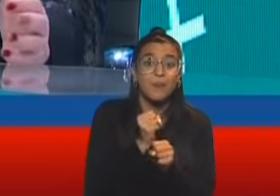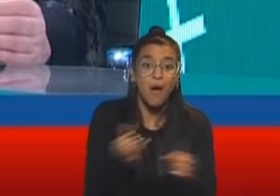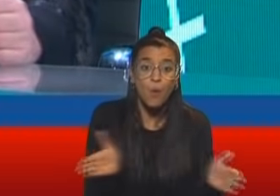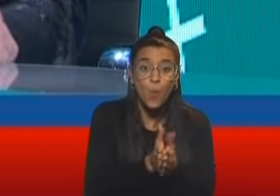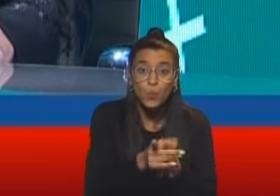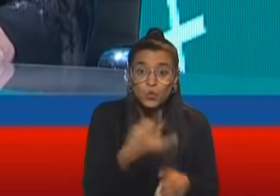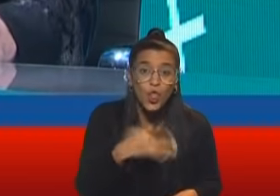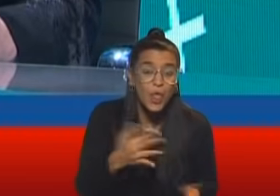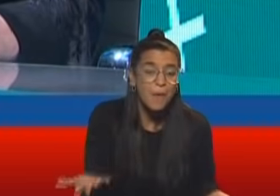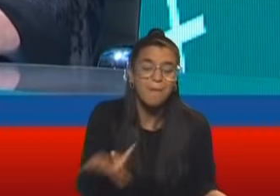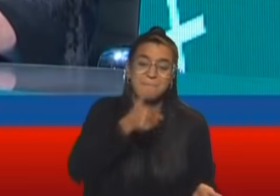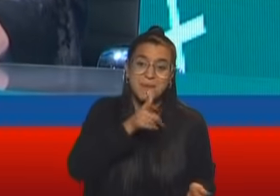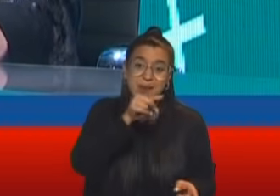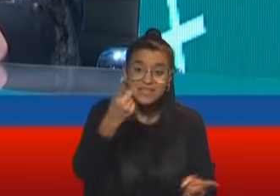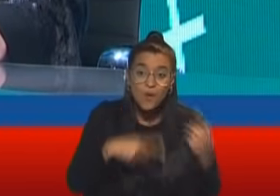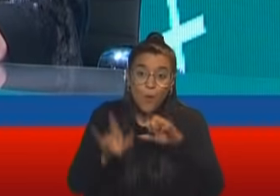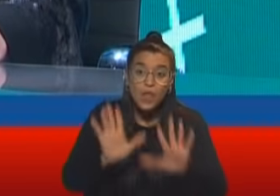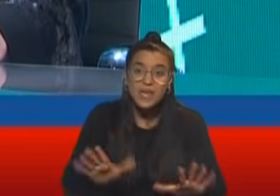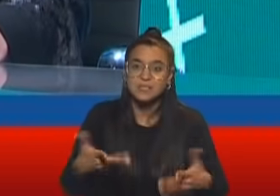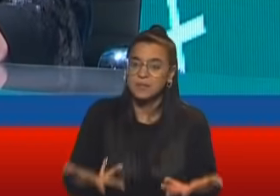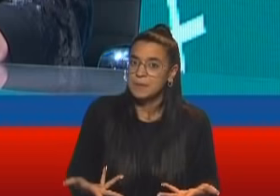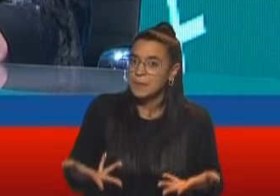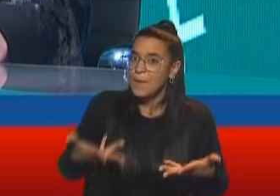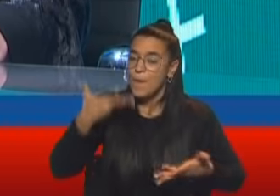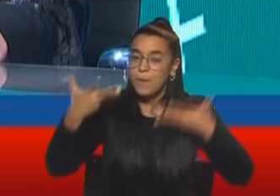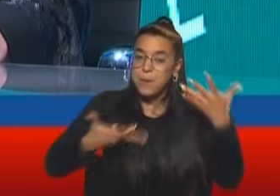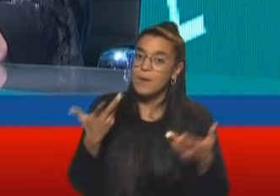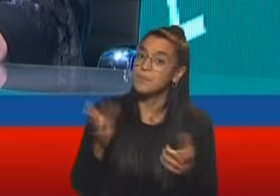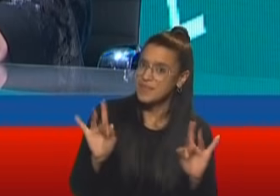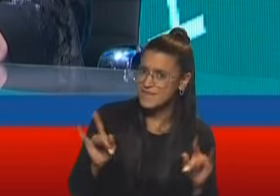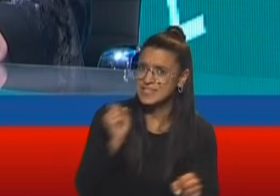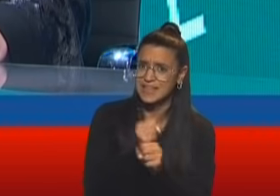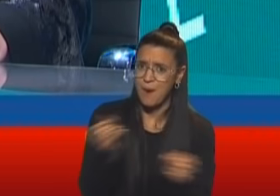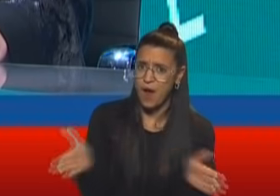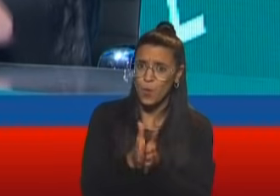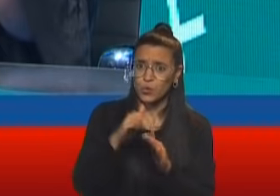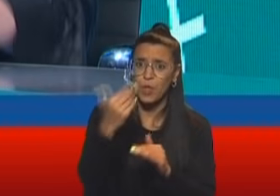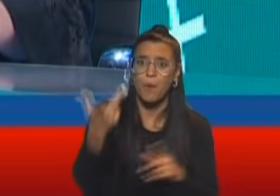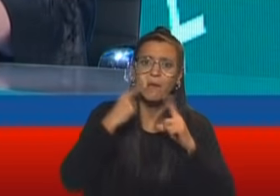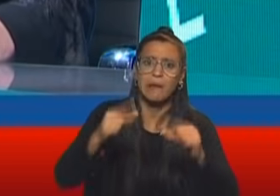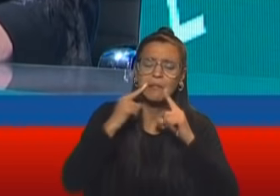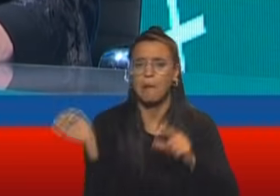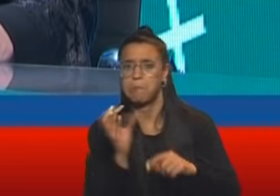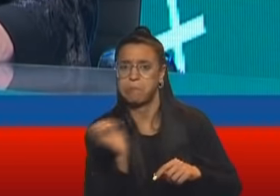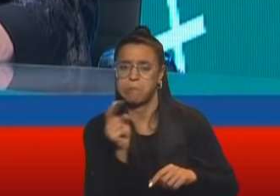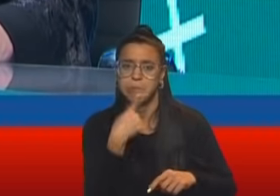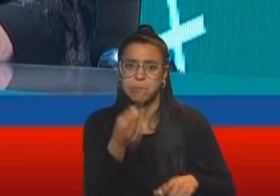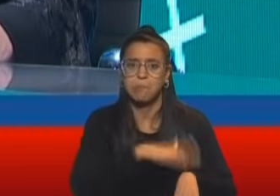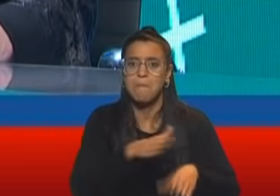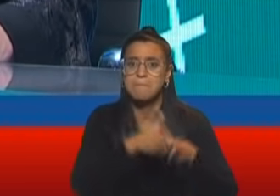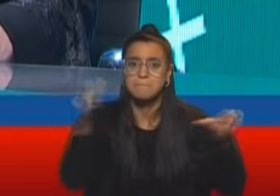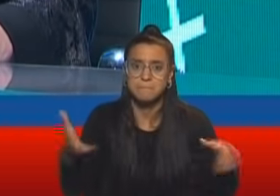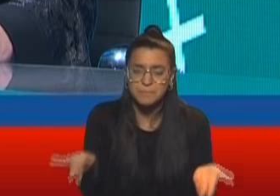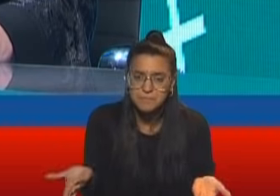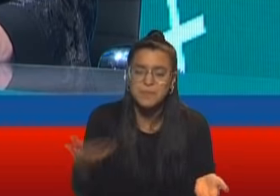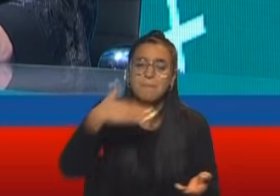juntos. Entonces me parece que cuando se eleva de esta manera el tono, les va a ser muy difícil trabajar juntos después cuando vos estás criticando todo el tiempo a la gestión.